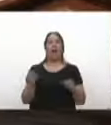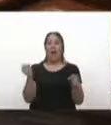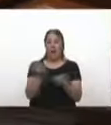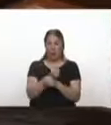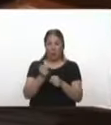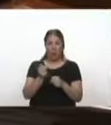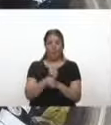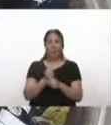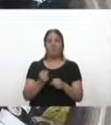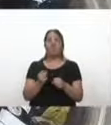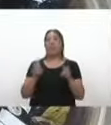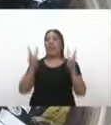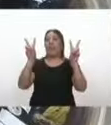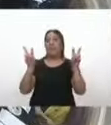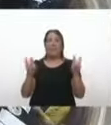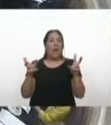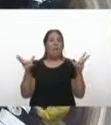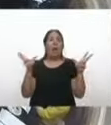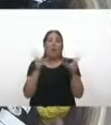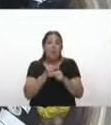Ay. No.